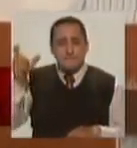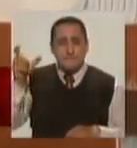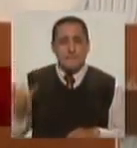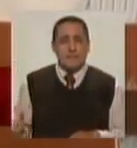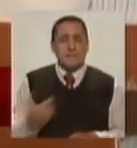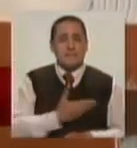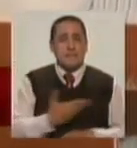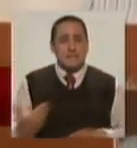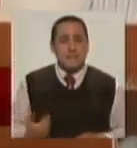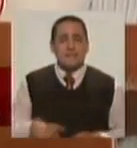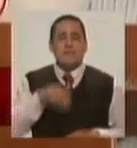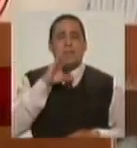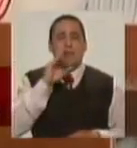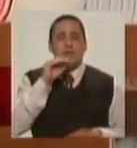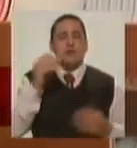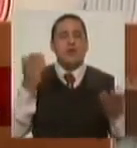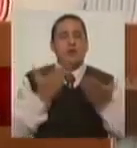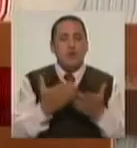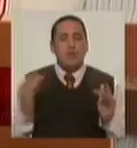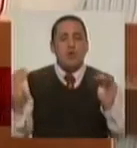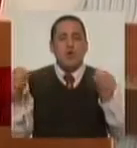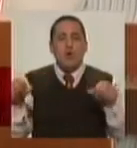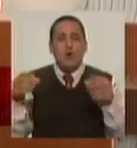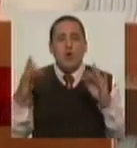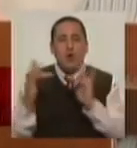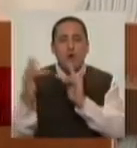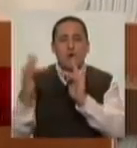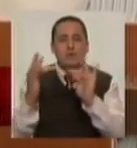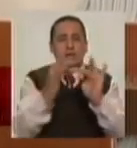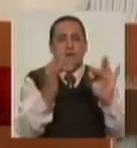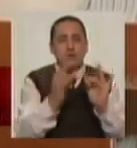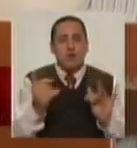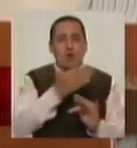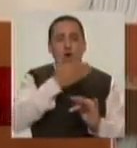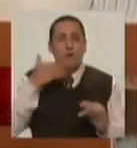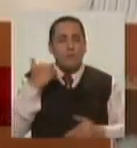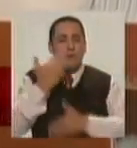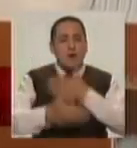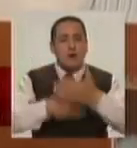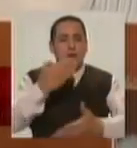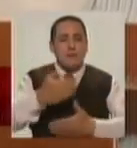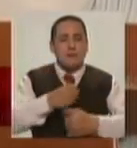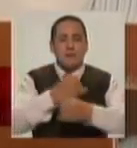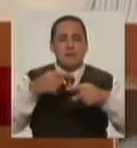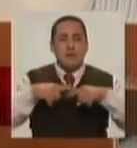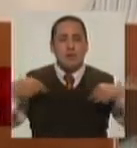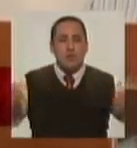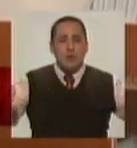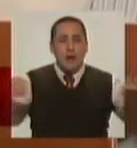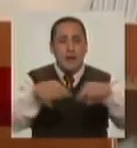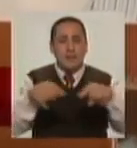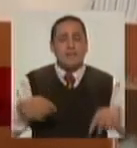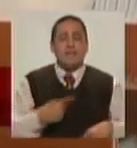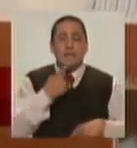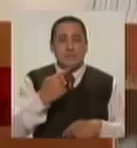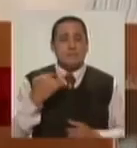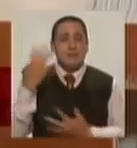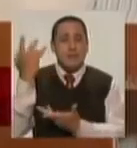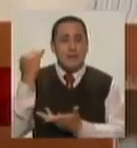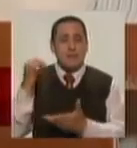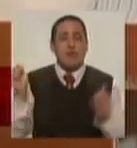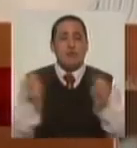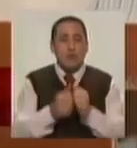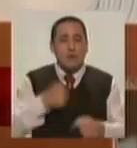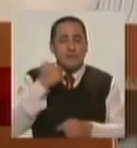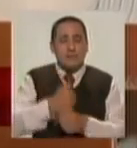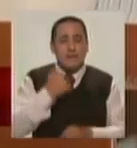de inclusión social como interconexión, como mejora de la productividad de los campos. Y esperamos con